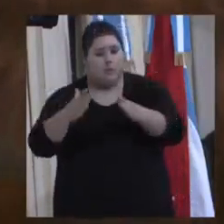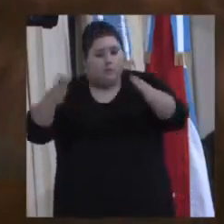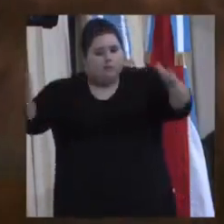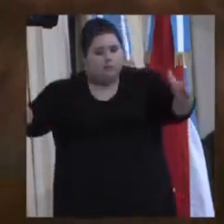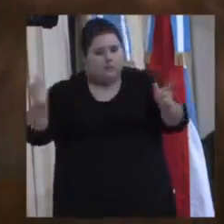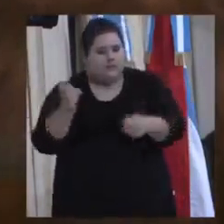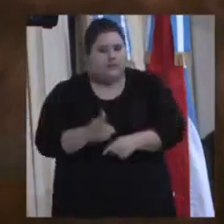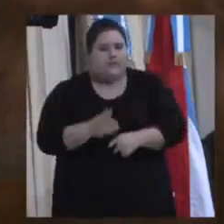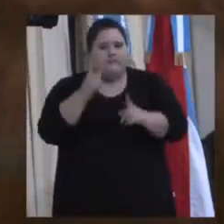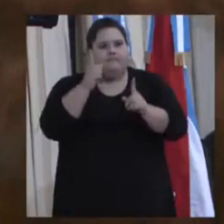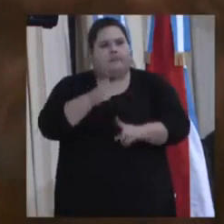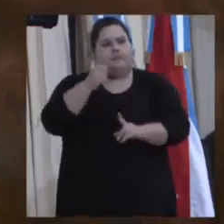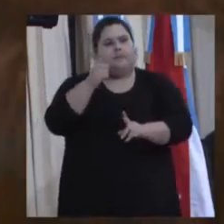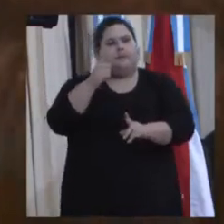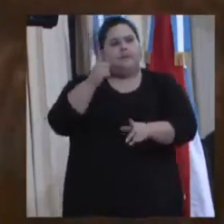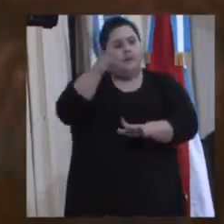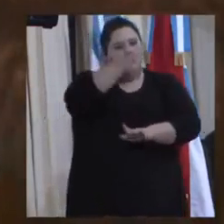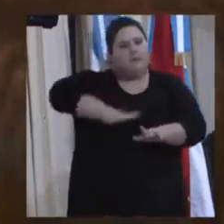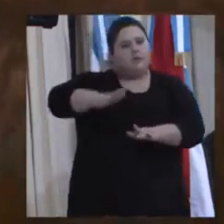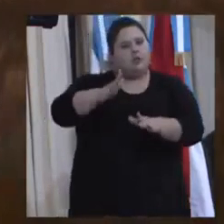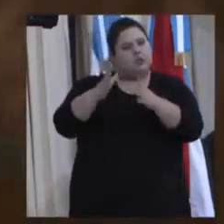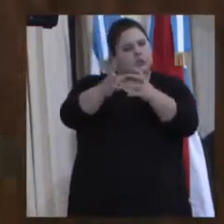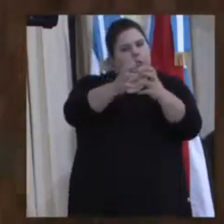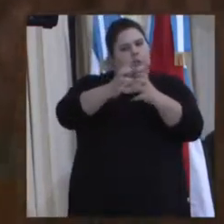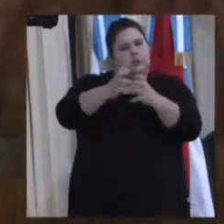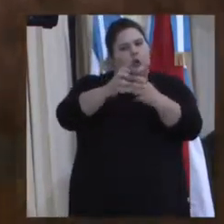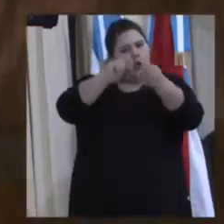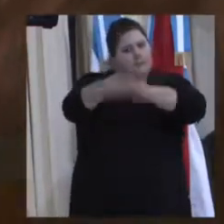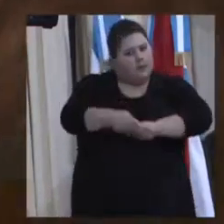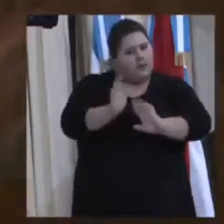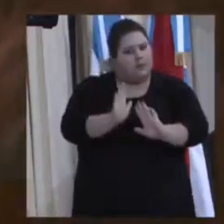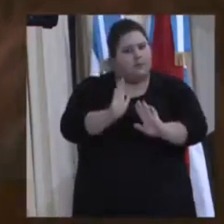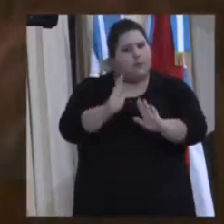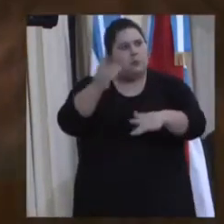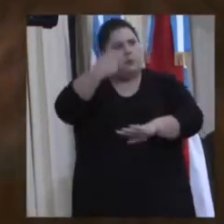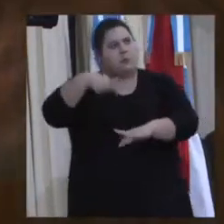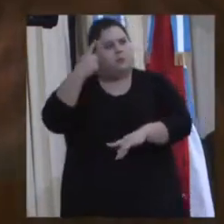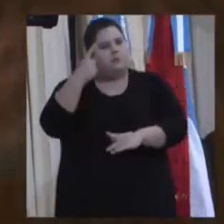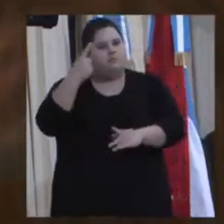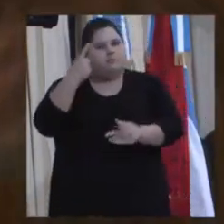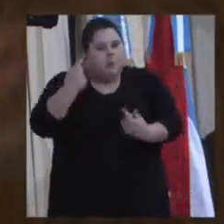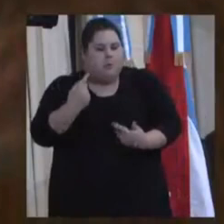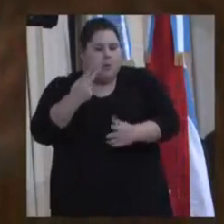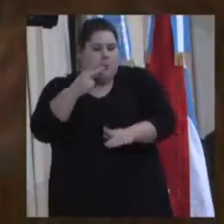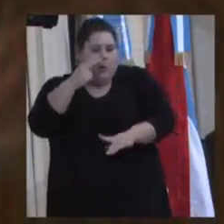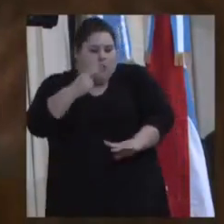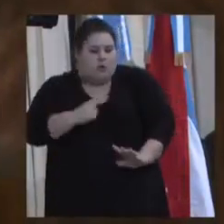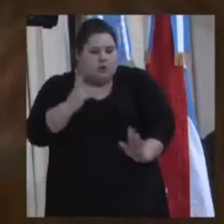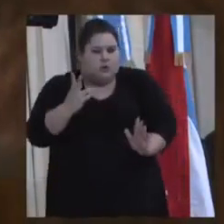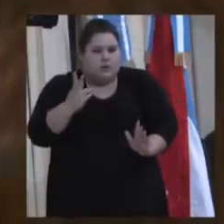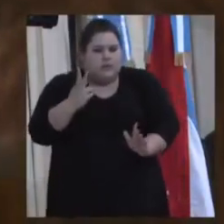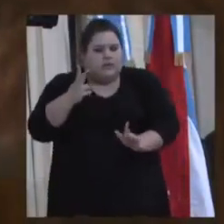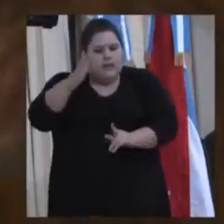actores, a pesar de que los espacios de discusión han cambiado, uno se podría reconocer en